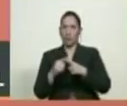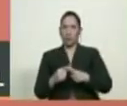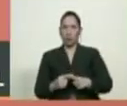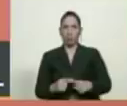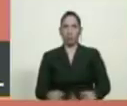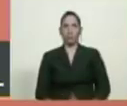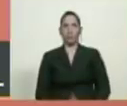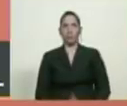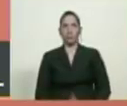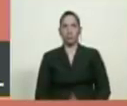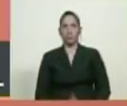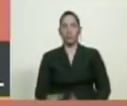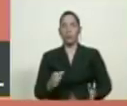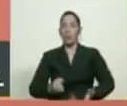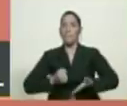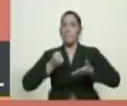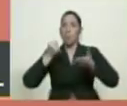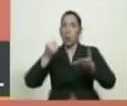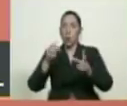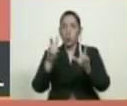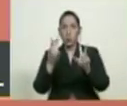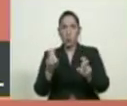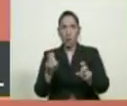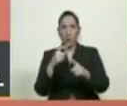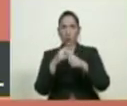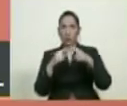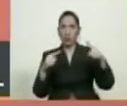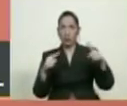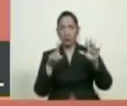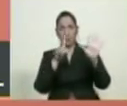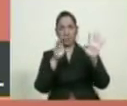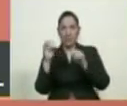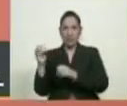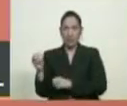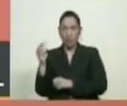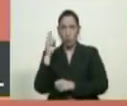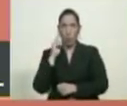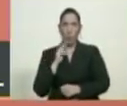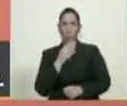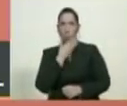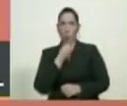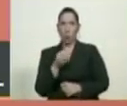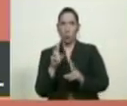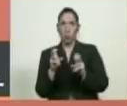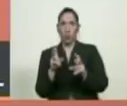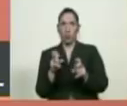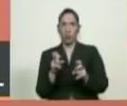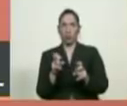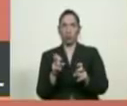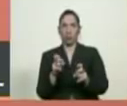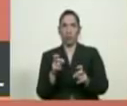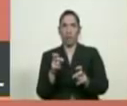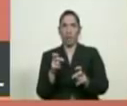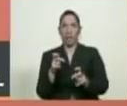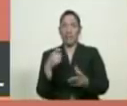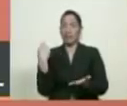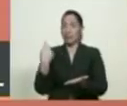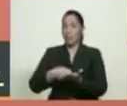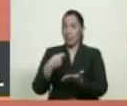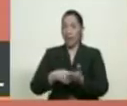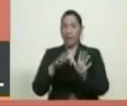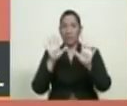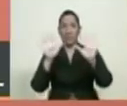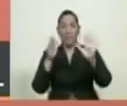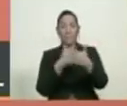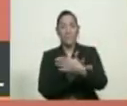El bono de reconversión de un sexto de petro de 600 bolívares soberanos se va a depositar a 10 millones de usuarios del